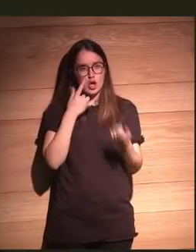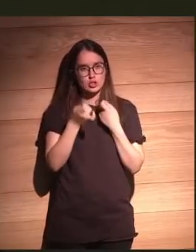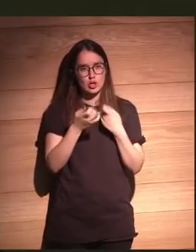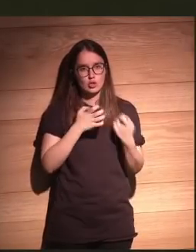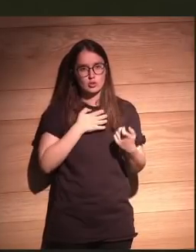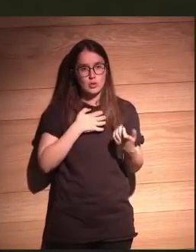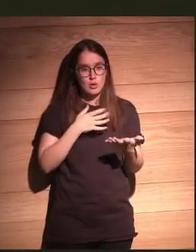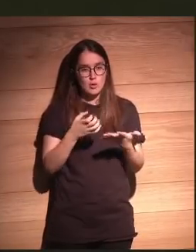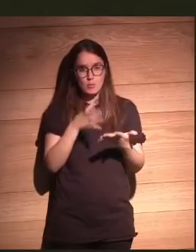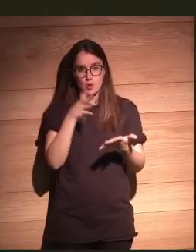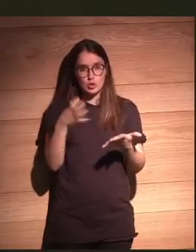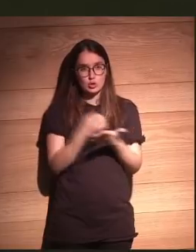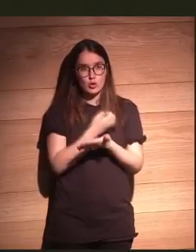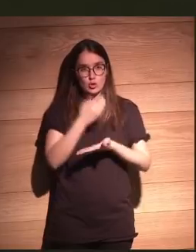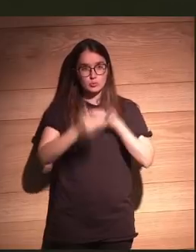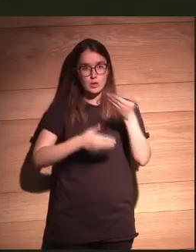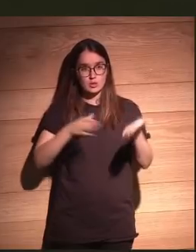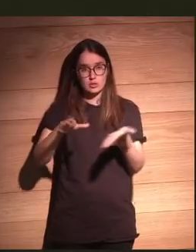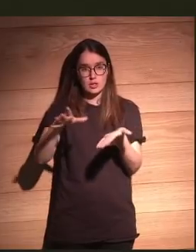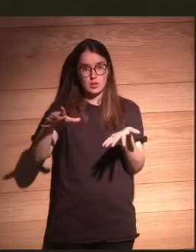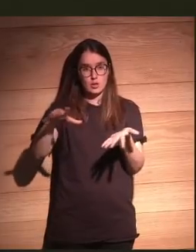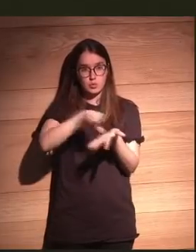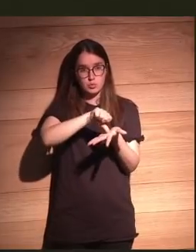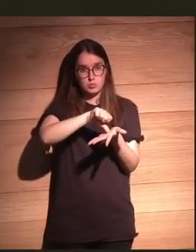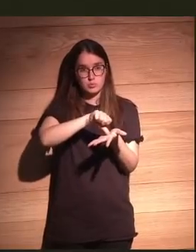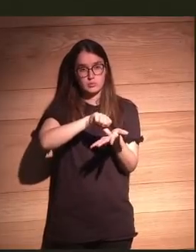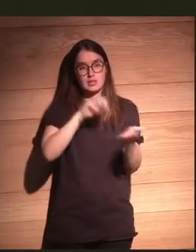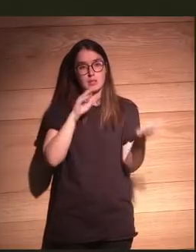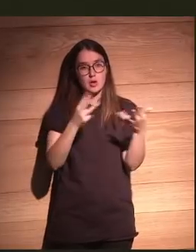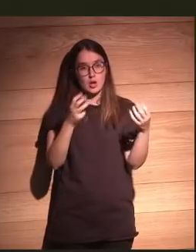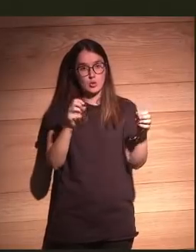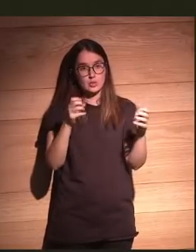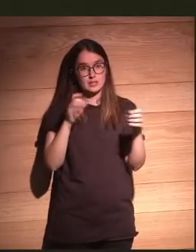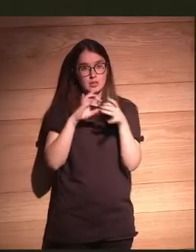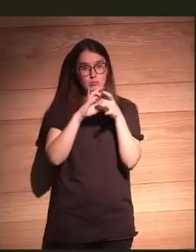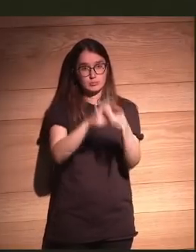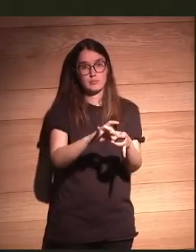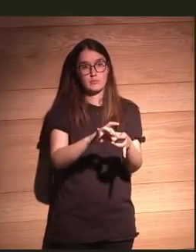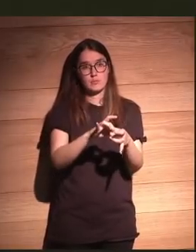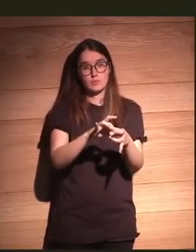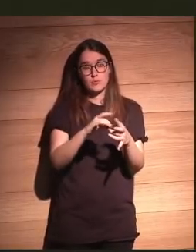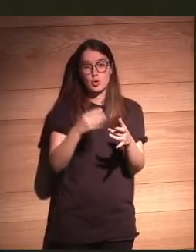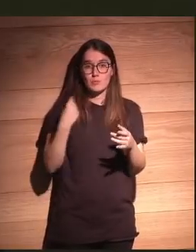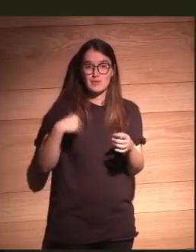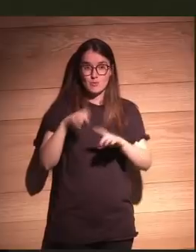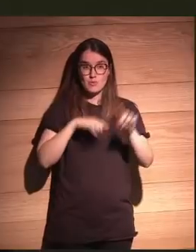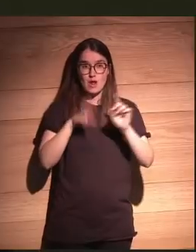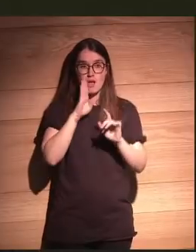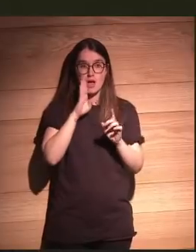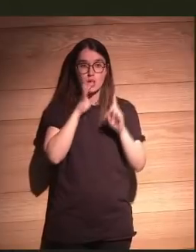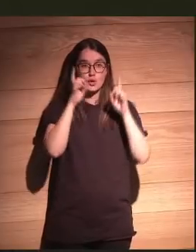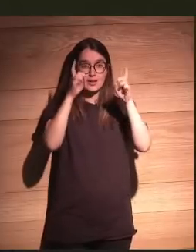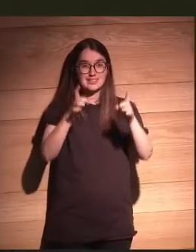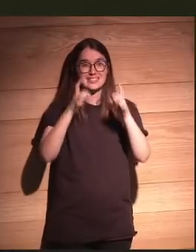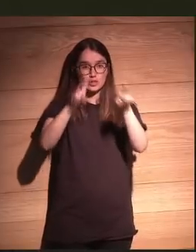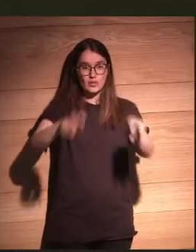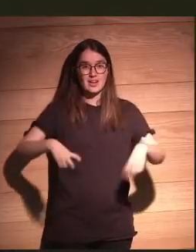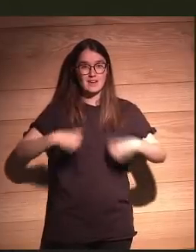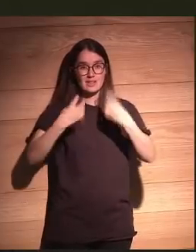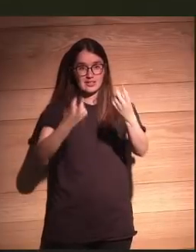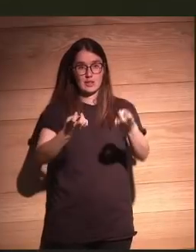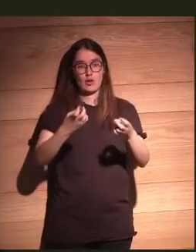los procesos de gentrificación que se dan en los 80 tiene que ver con este parque y tiene que ver con el intento de rehabilitación de